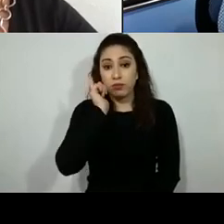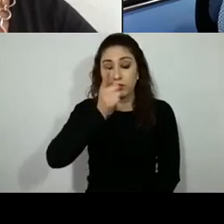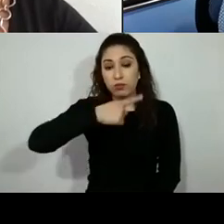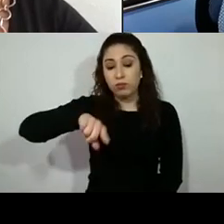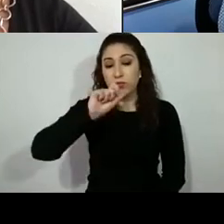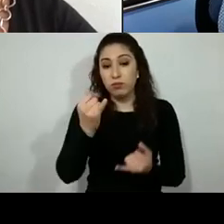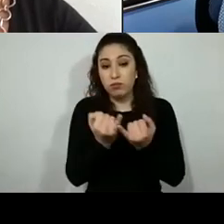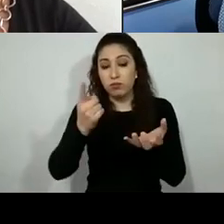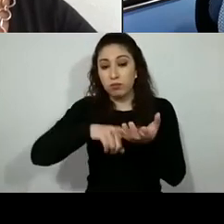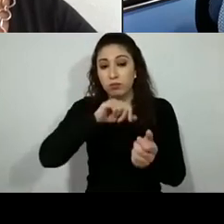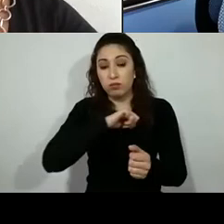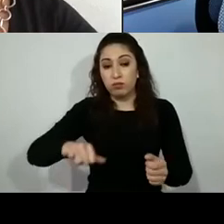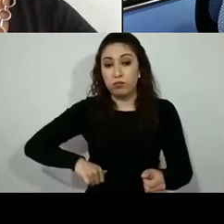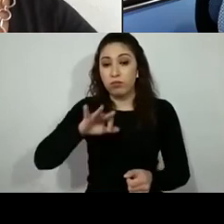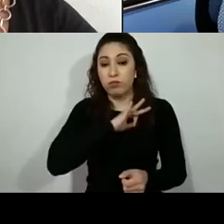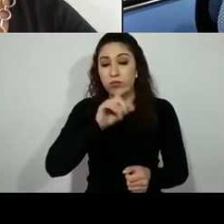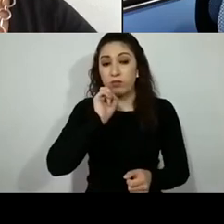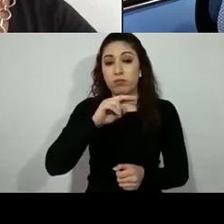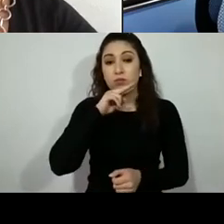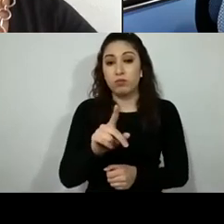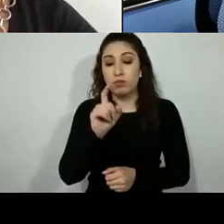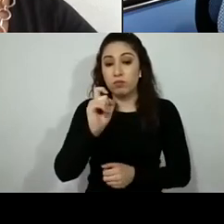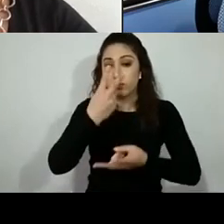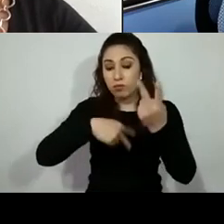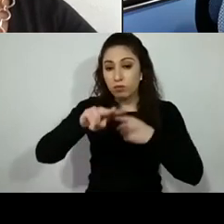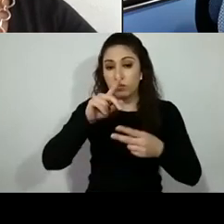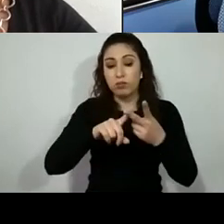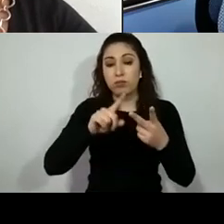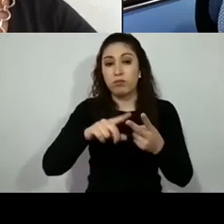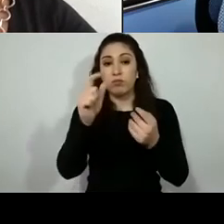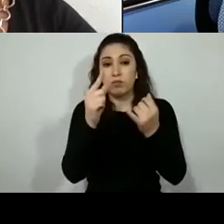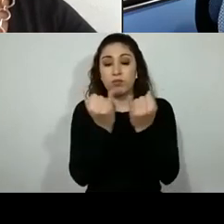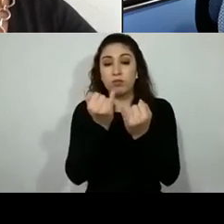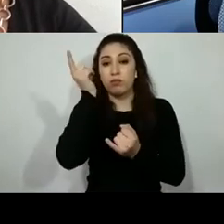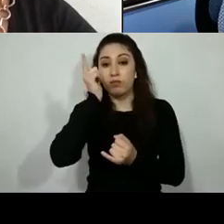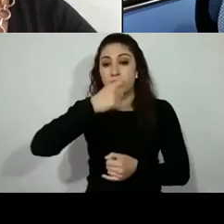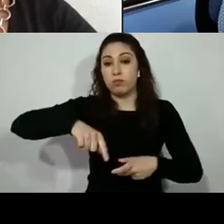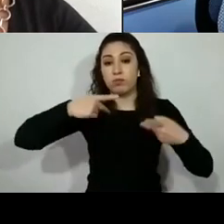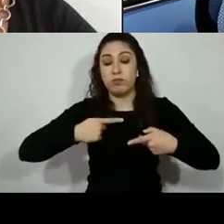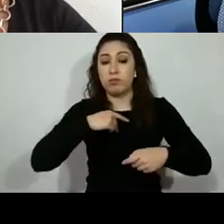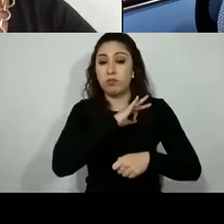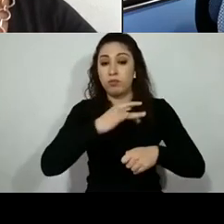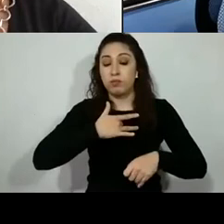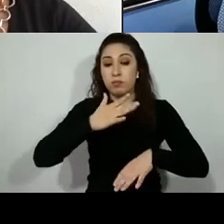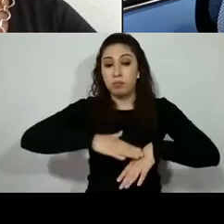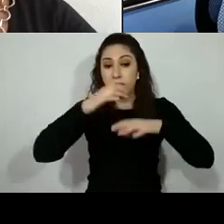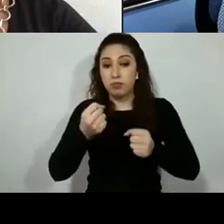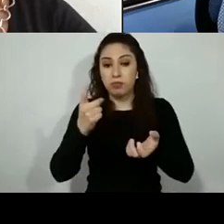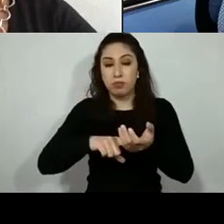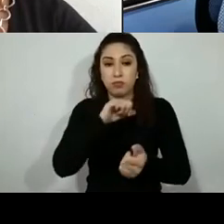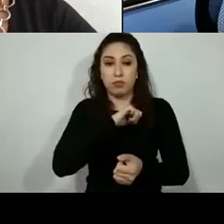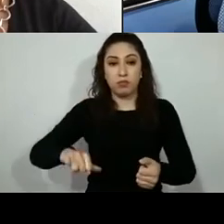ojalá mejoren las condiciones del asfalto y ojalá mejoren la percepción de inseguridad en Iztapalapa. Gracias, alcaldesa. Excelente